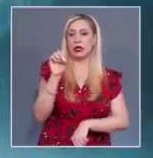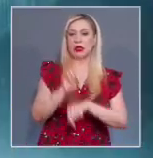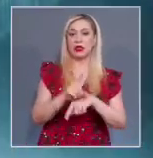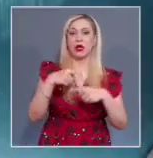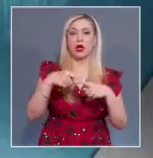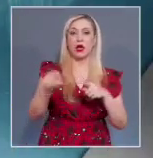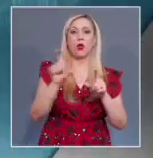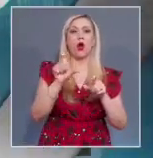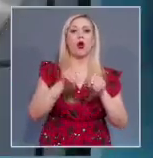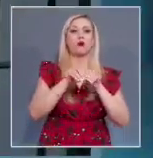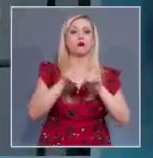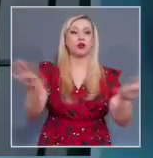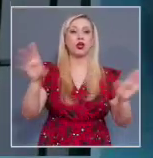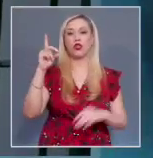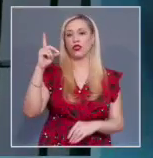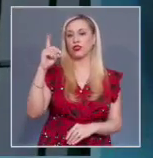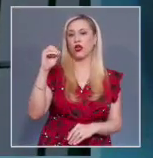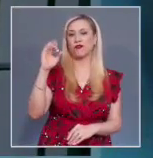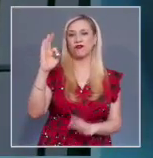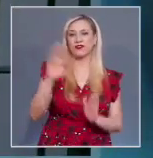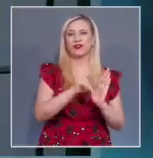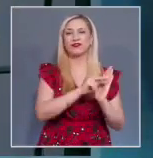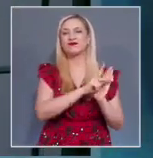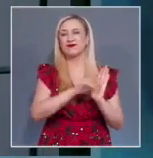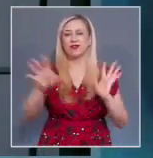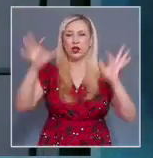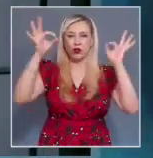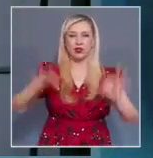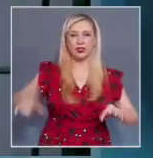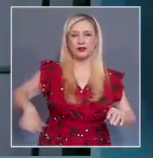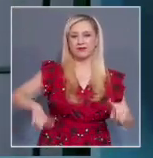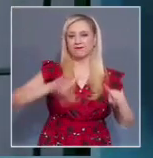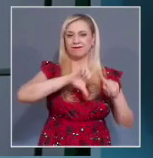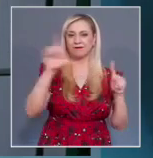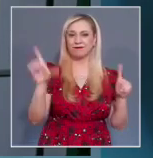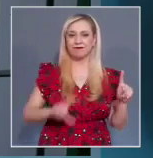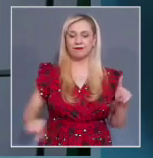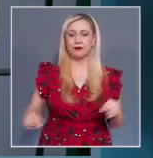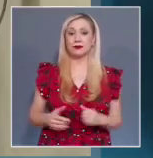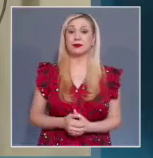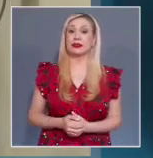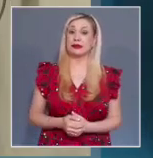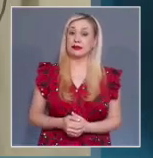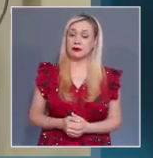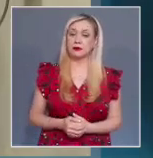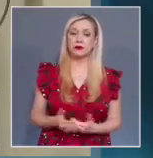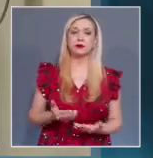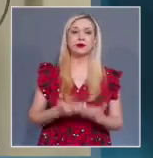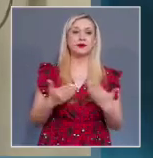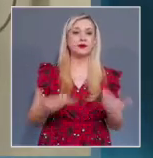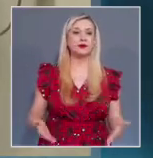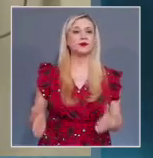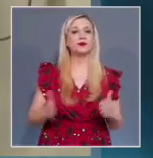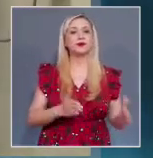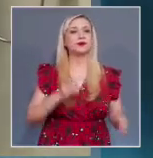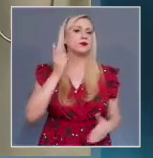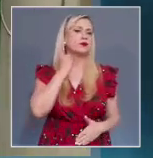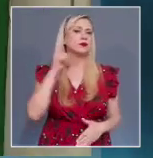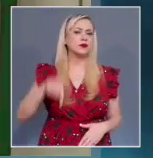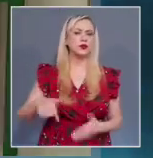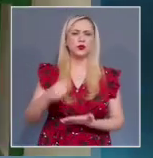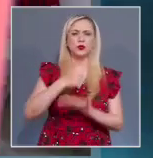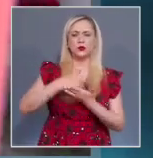Federación. En el Congreso del Estado de México fue presentada una iniciativa para fortalecer las políticas públicas